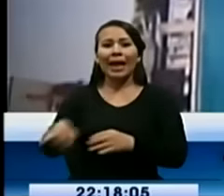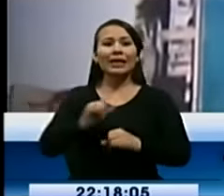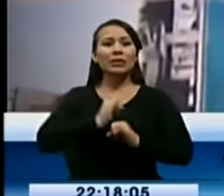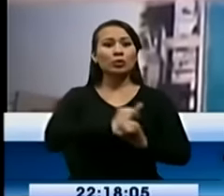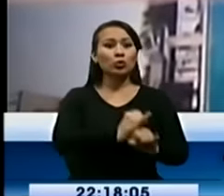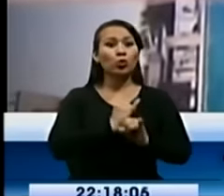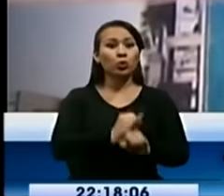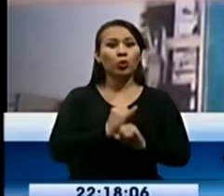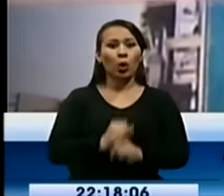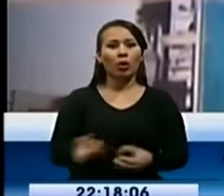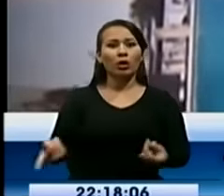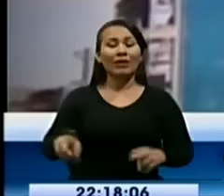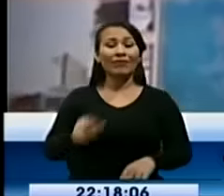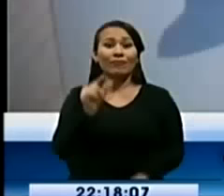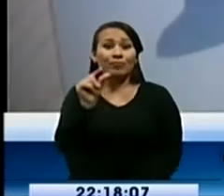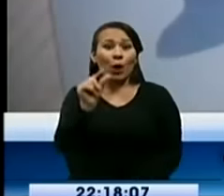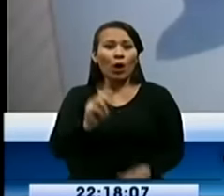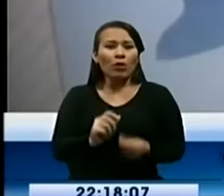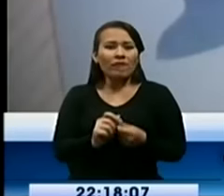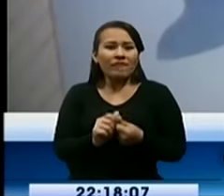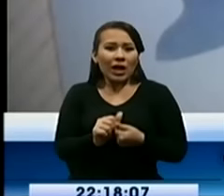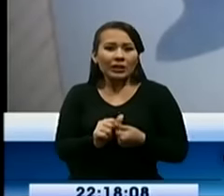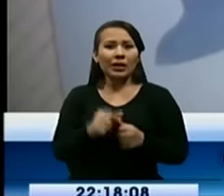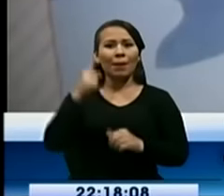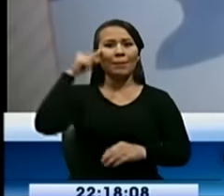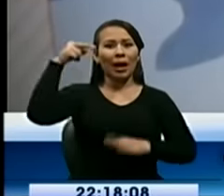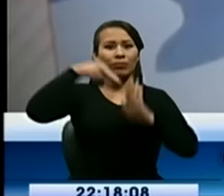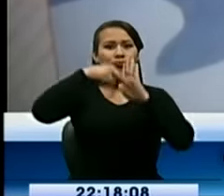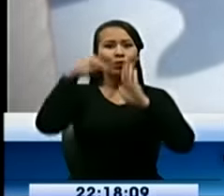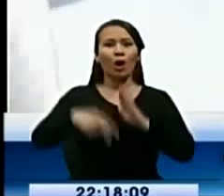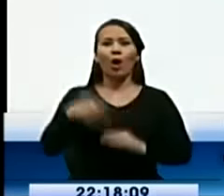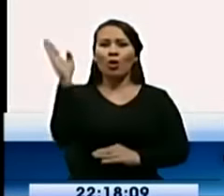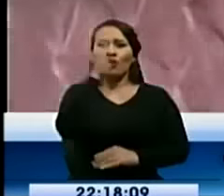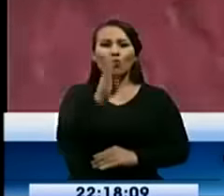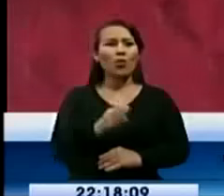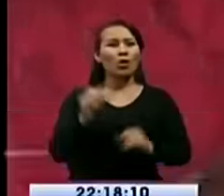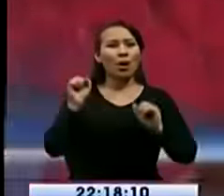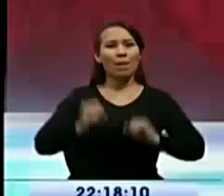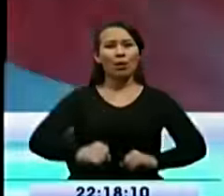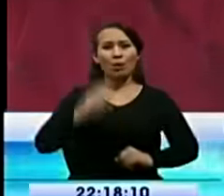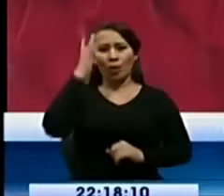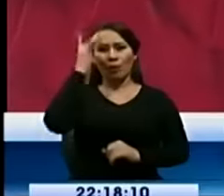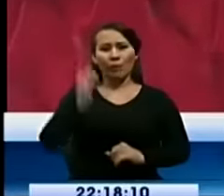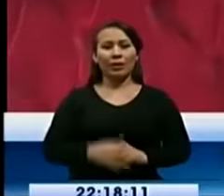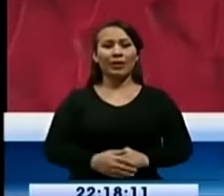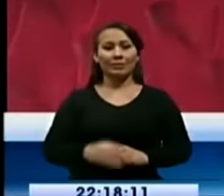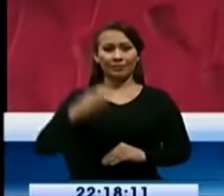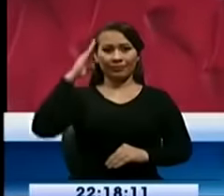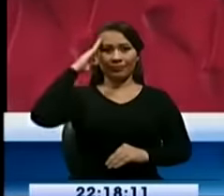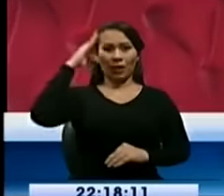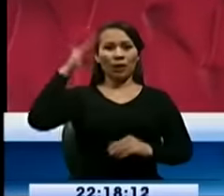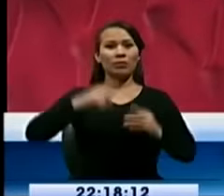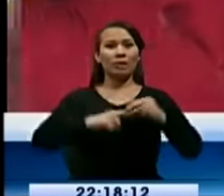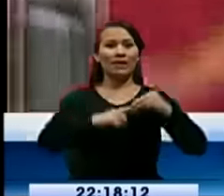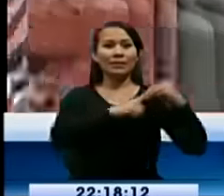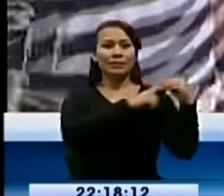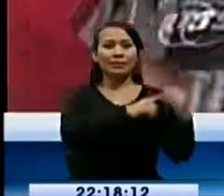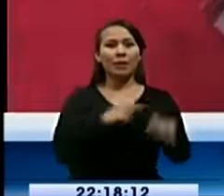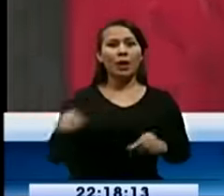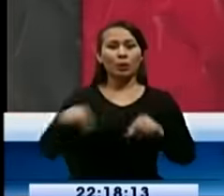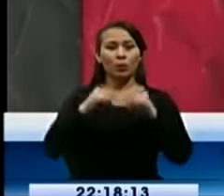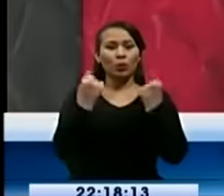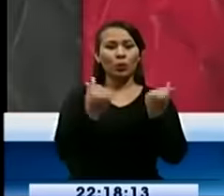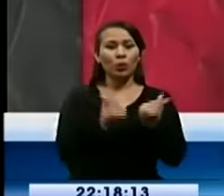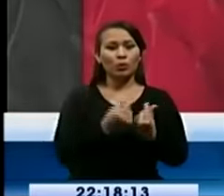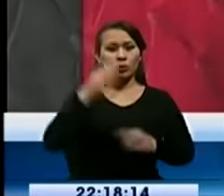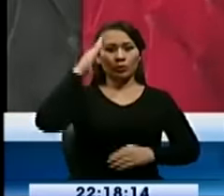de salto. Faltaba poco, pero ese sueño nunca se concretó. De fuerzas especiales. Él era del grupo de fuerzas especiales,